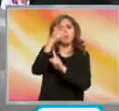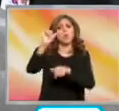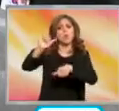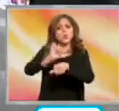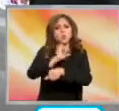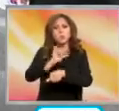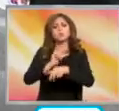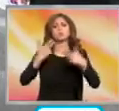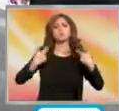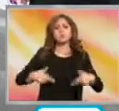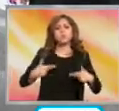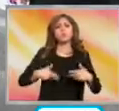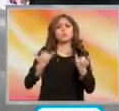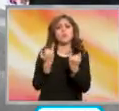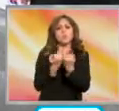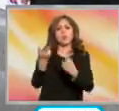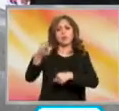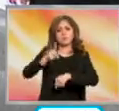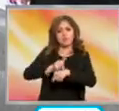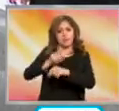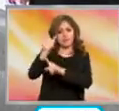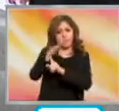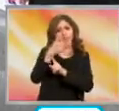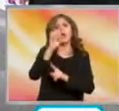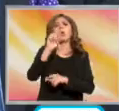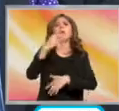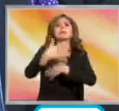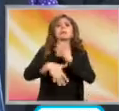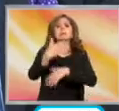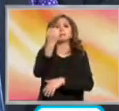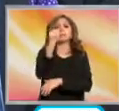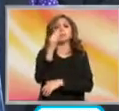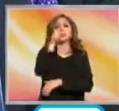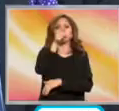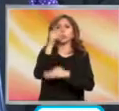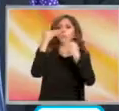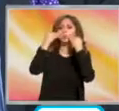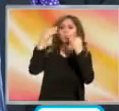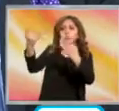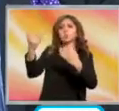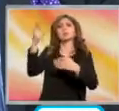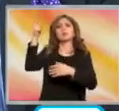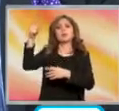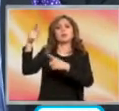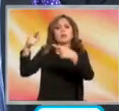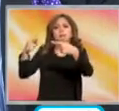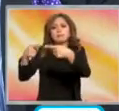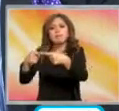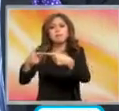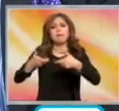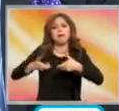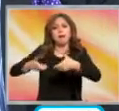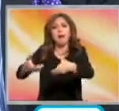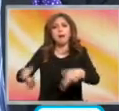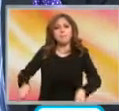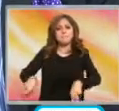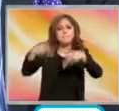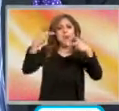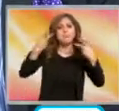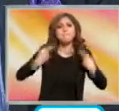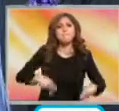fiestas del Día de la Bandera o del 15 de septiembre, bueno, en cada esquina ves puestos, pues ves gente, vendedores ambulantes